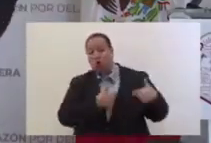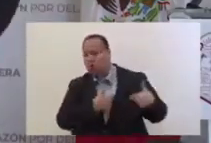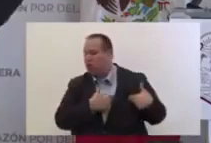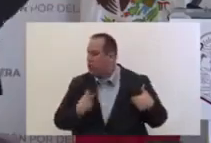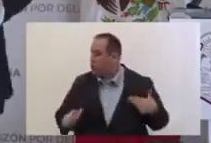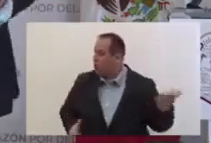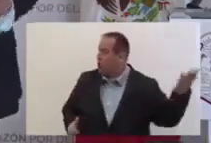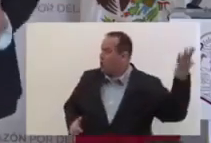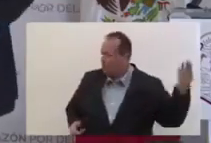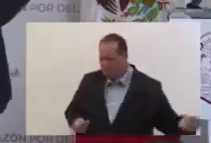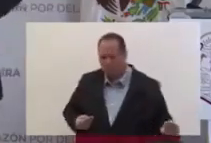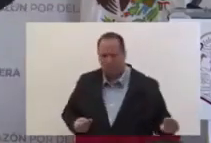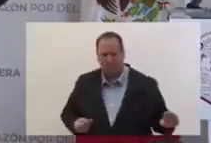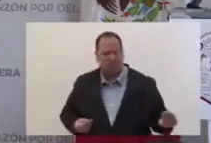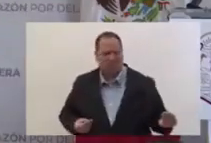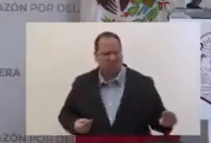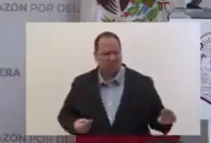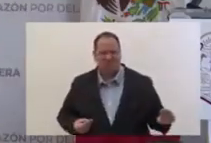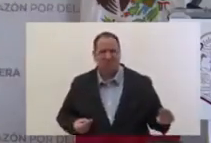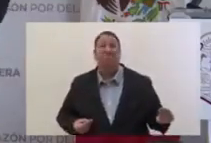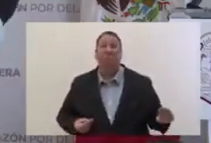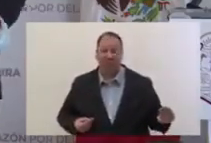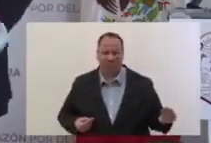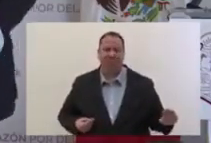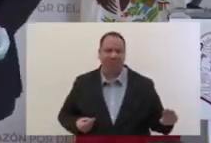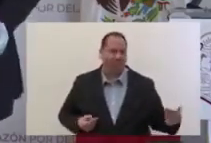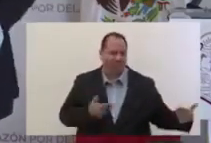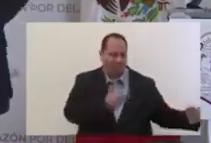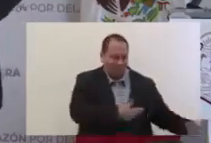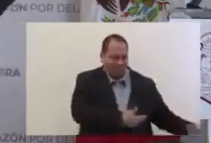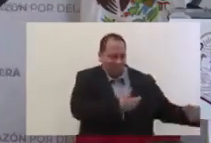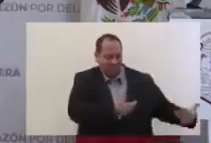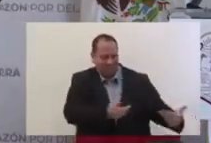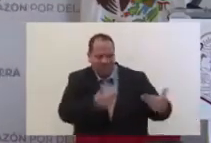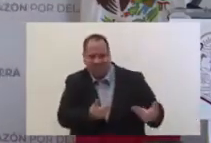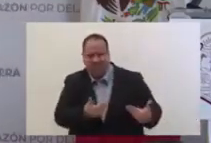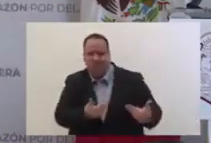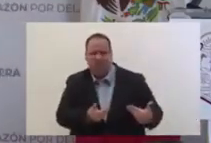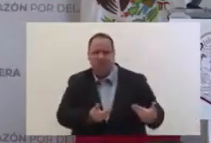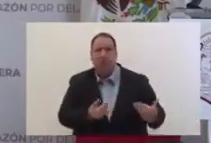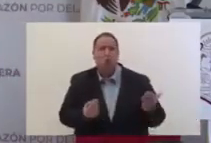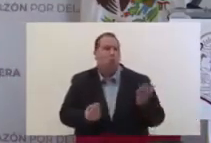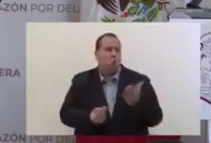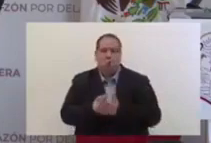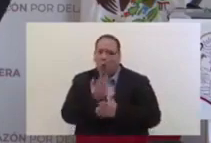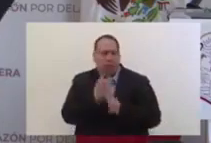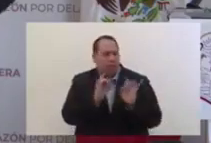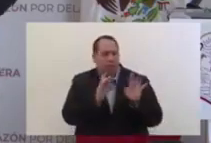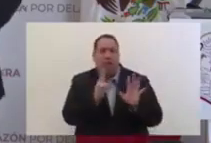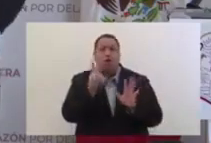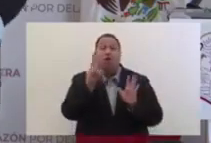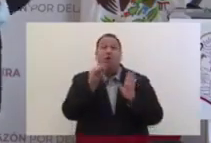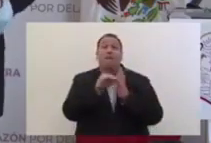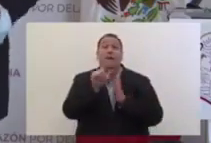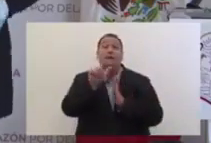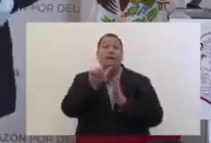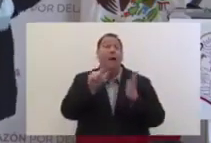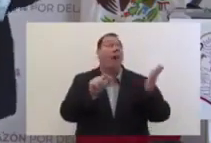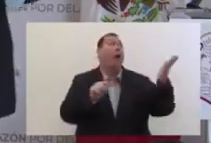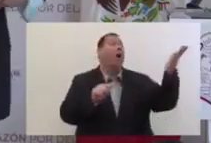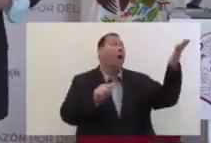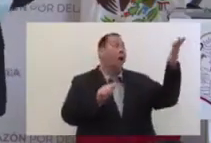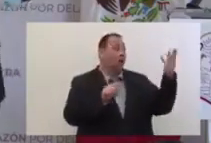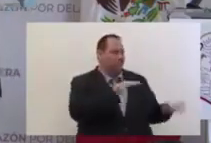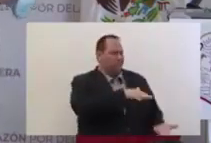otras administraciones, buscamos la trazabilidad y efectivamente no es un problema nuevo. Desde el 2017 empezó a